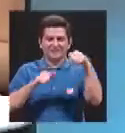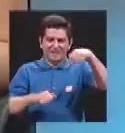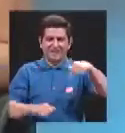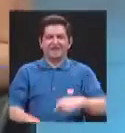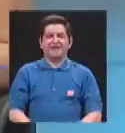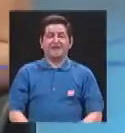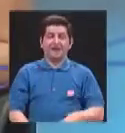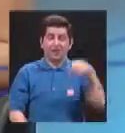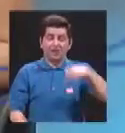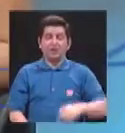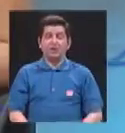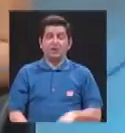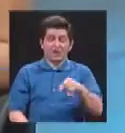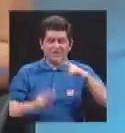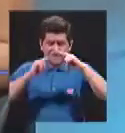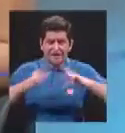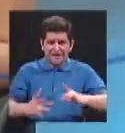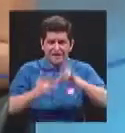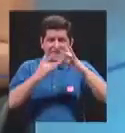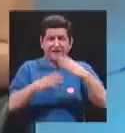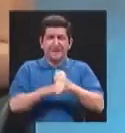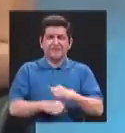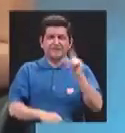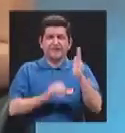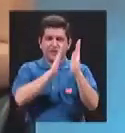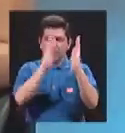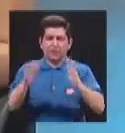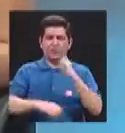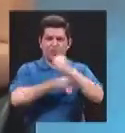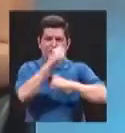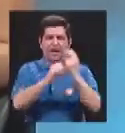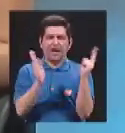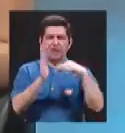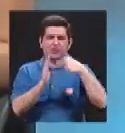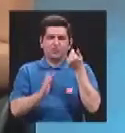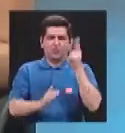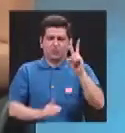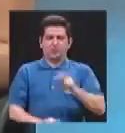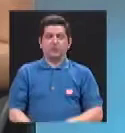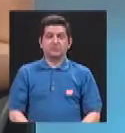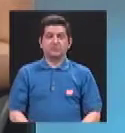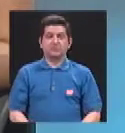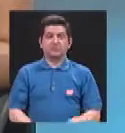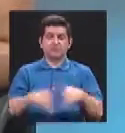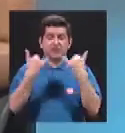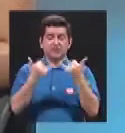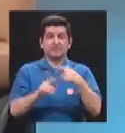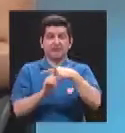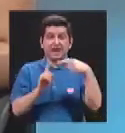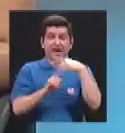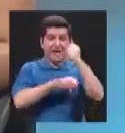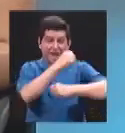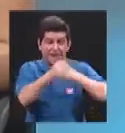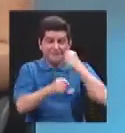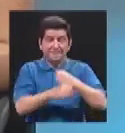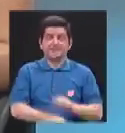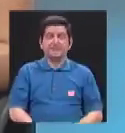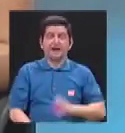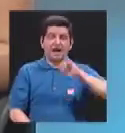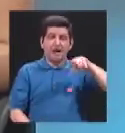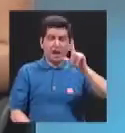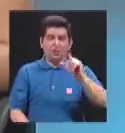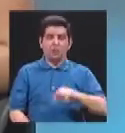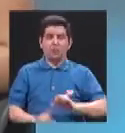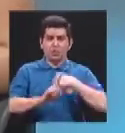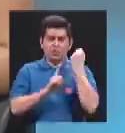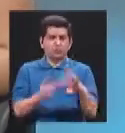Gracias por continuar con nosotros hoy en este recuento especial que está haciendo Lunes de Cinemateca del año 2012. Y es que bueno, ya vamos a mediados de año, en el